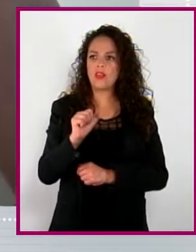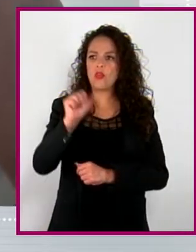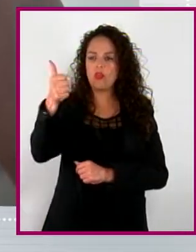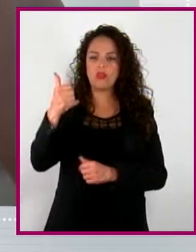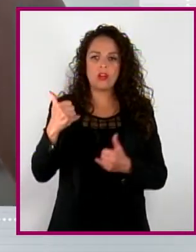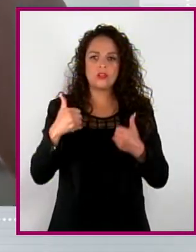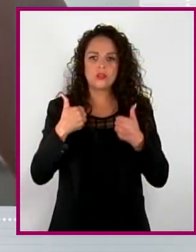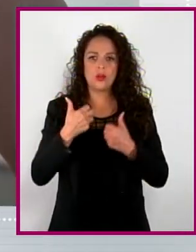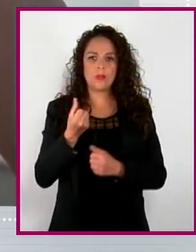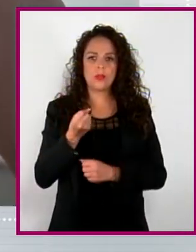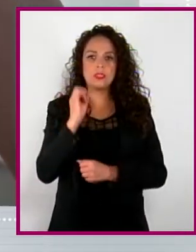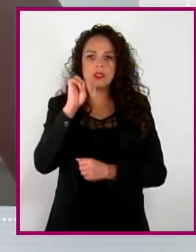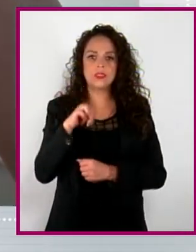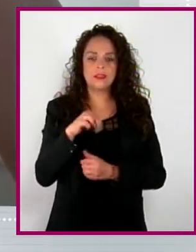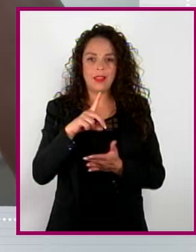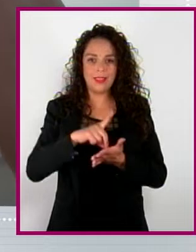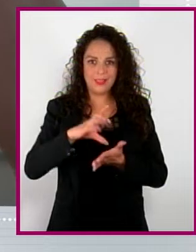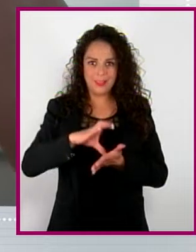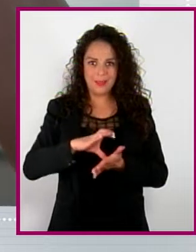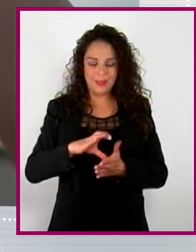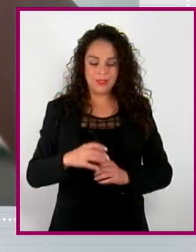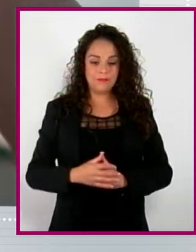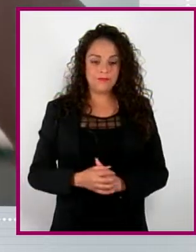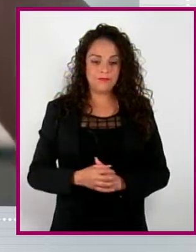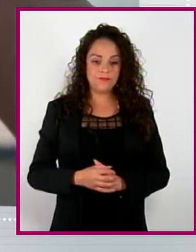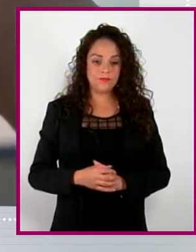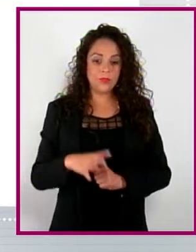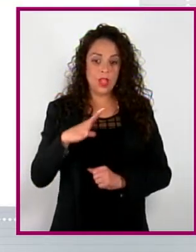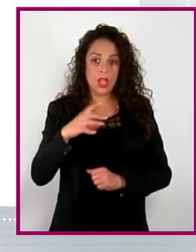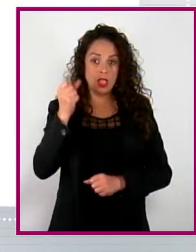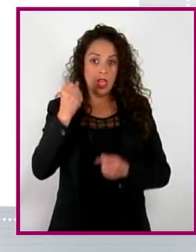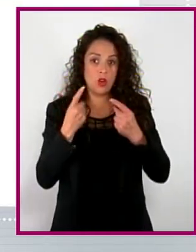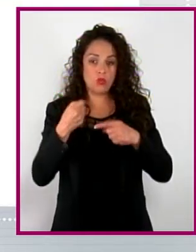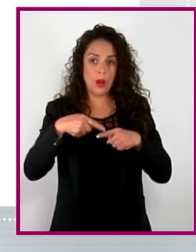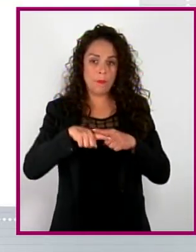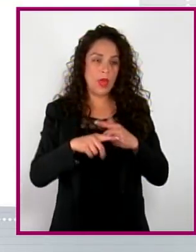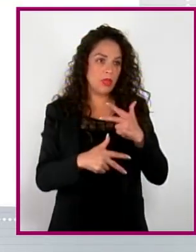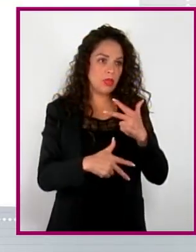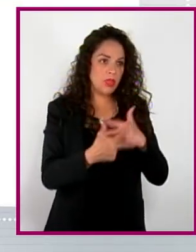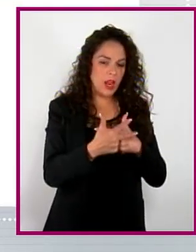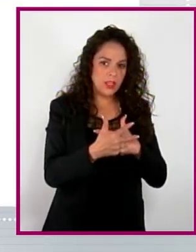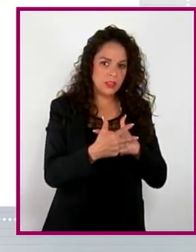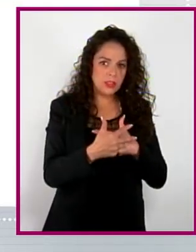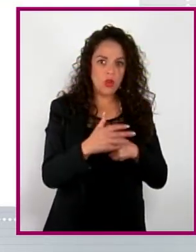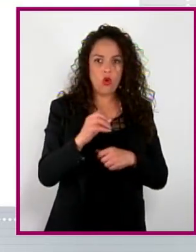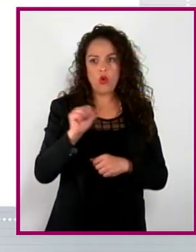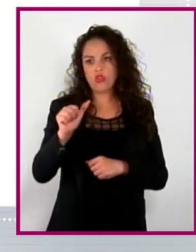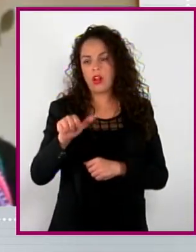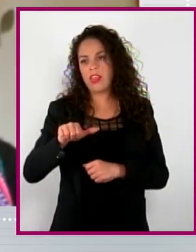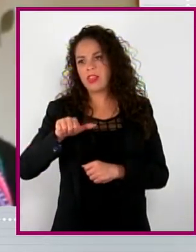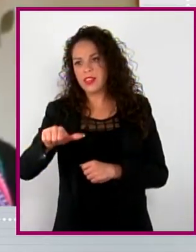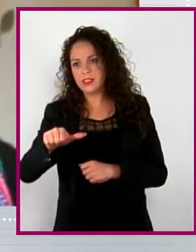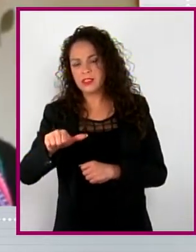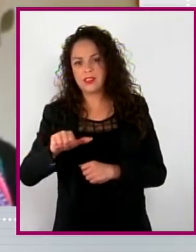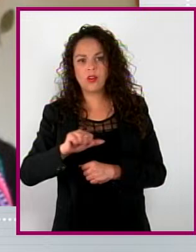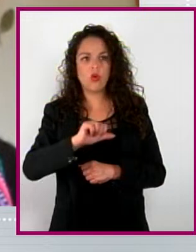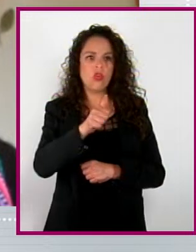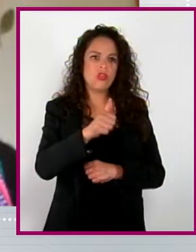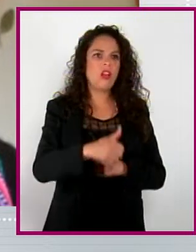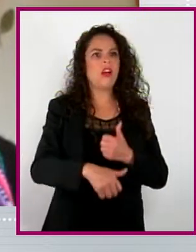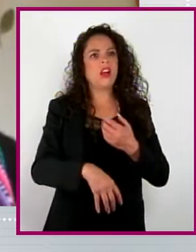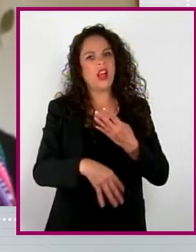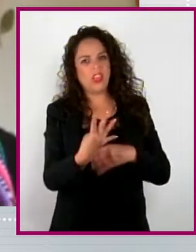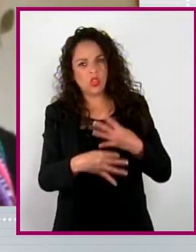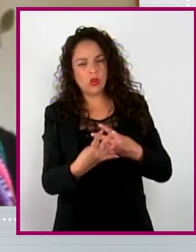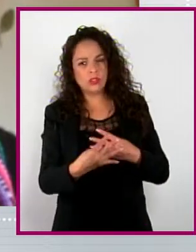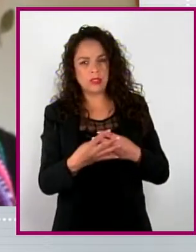juventudes. Se habla de que hay jóvenes que inician a los 13 años, a los 16, a los 14, son edades